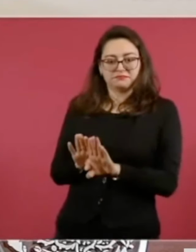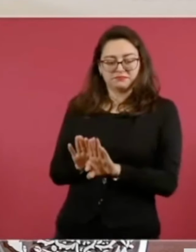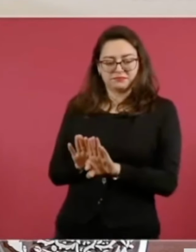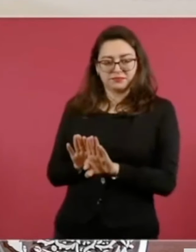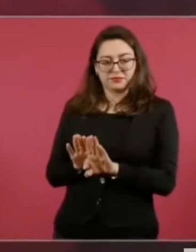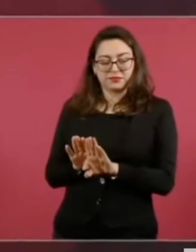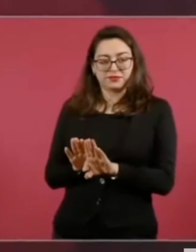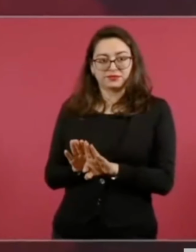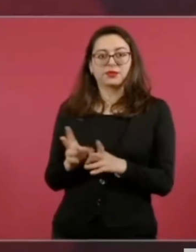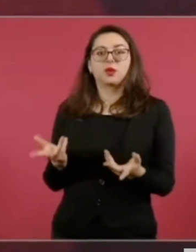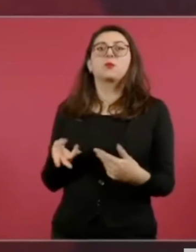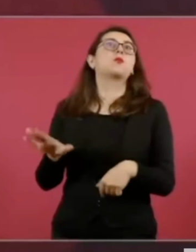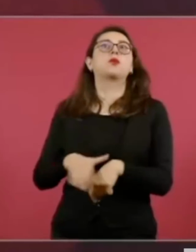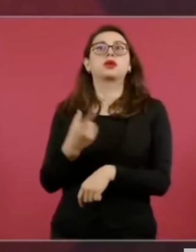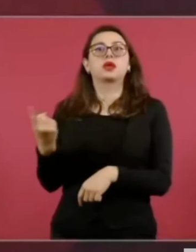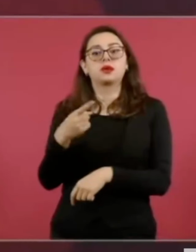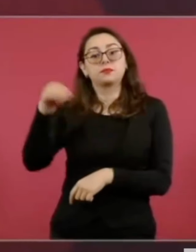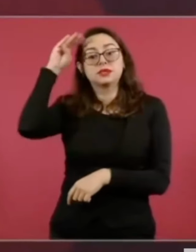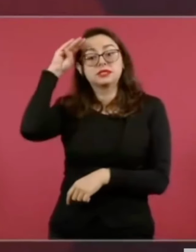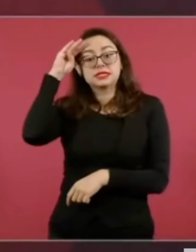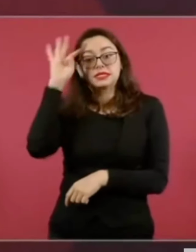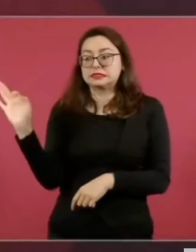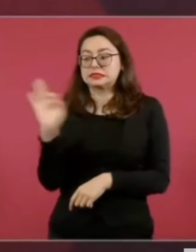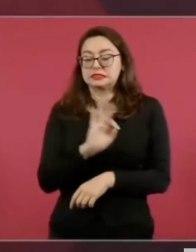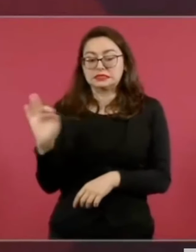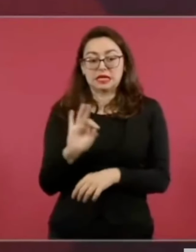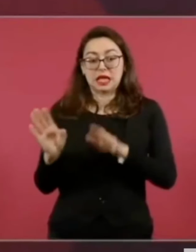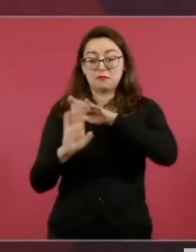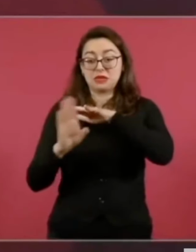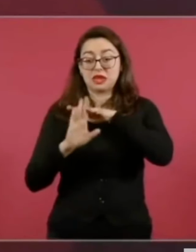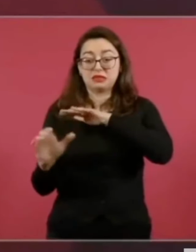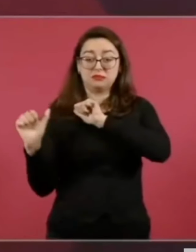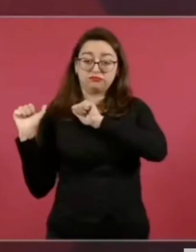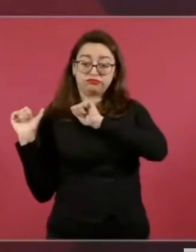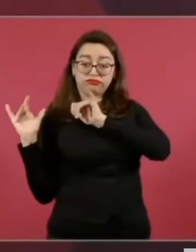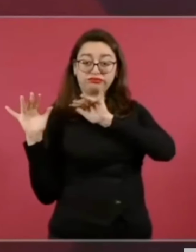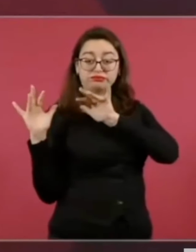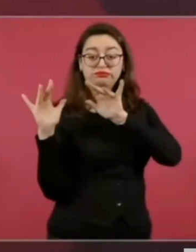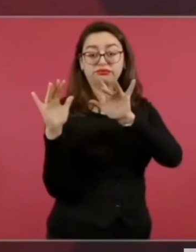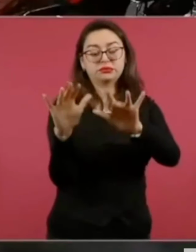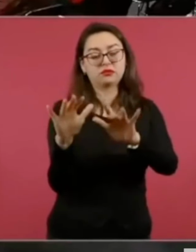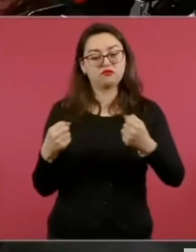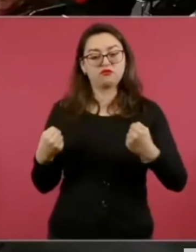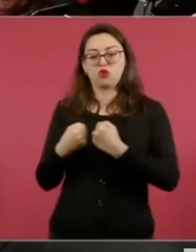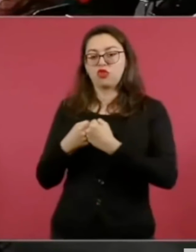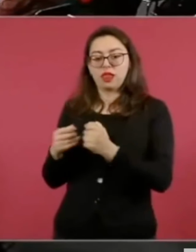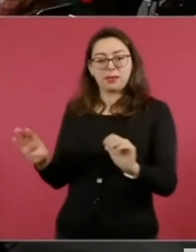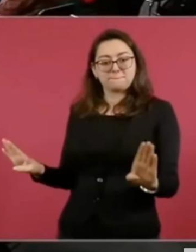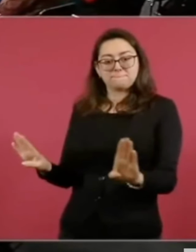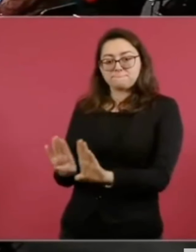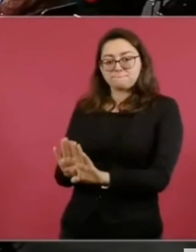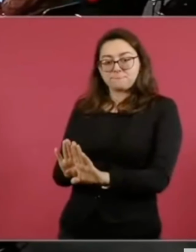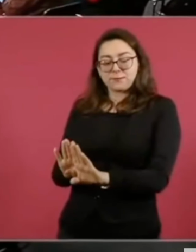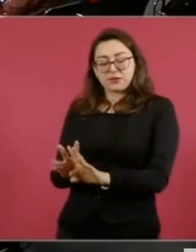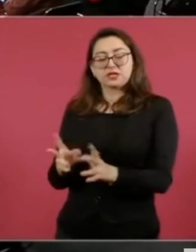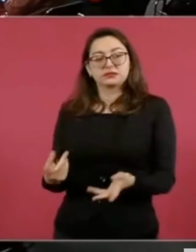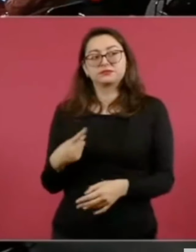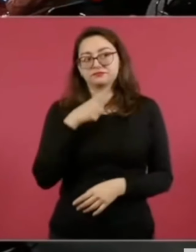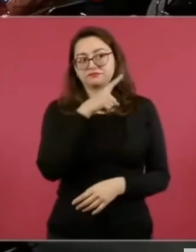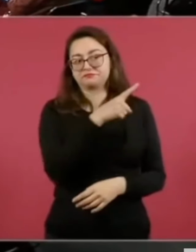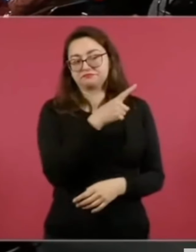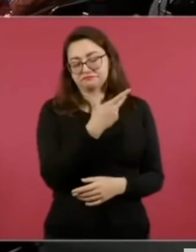de que haya mucho flujo migratorio, eso se lo propuso a